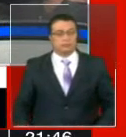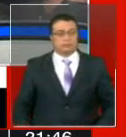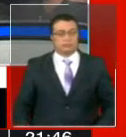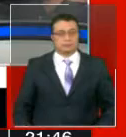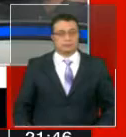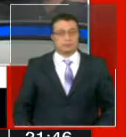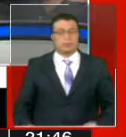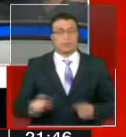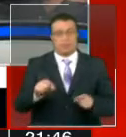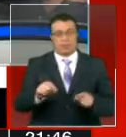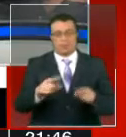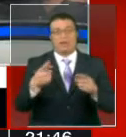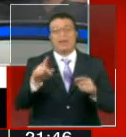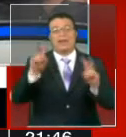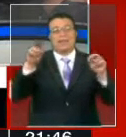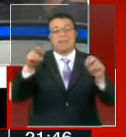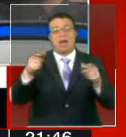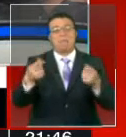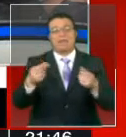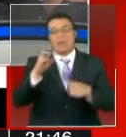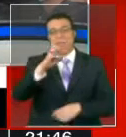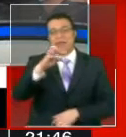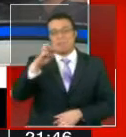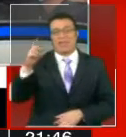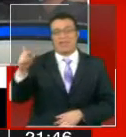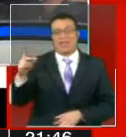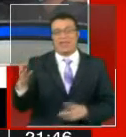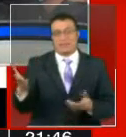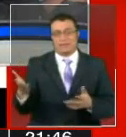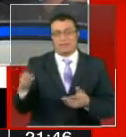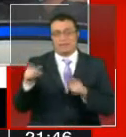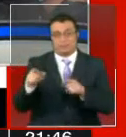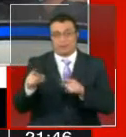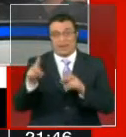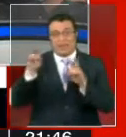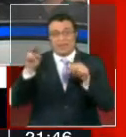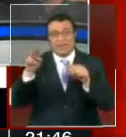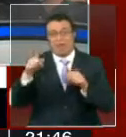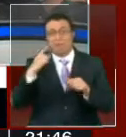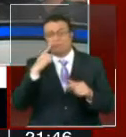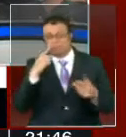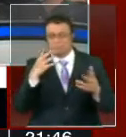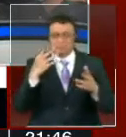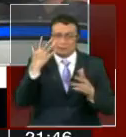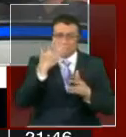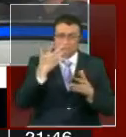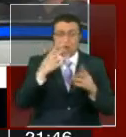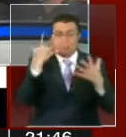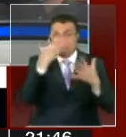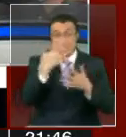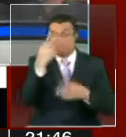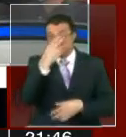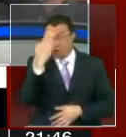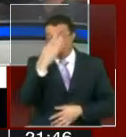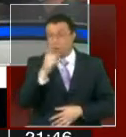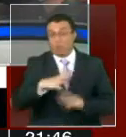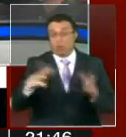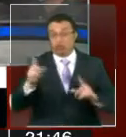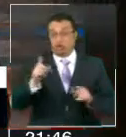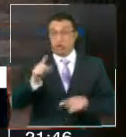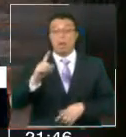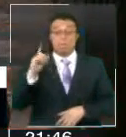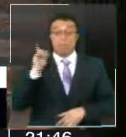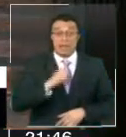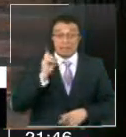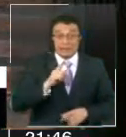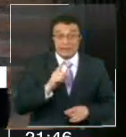Yo creo que la gente, el tema de las platas del PPD, por el tema irregular, no les preocupa tanto. Lo que le puede preocupar es que se ha